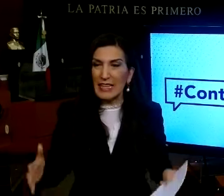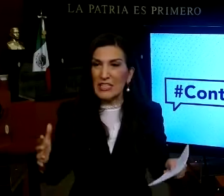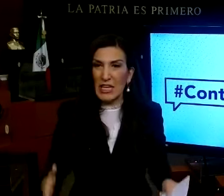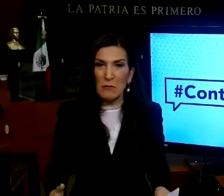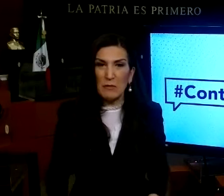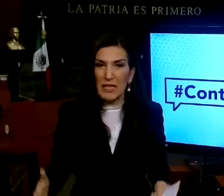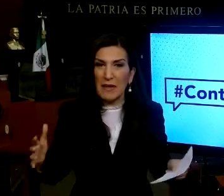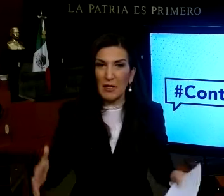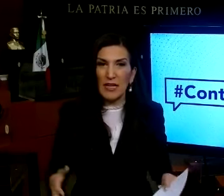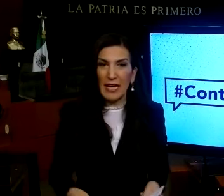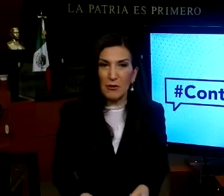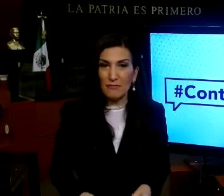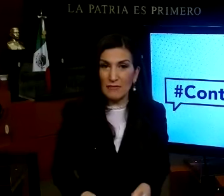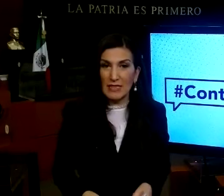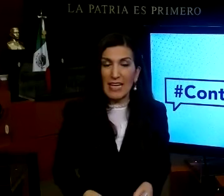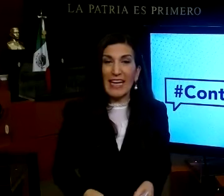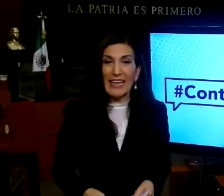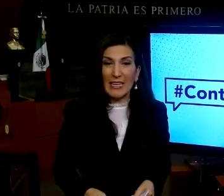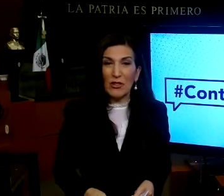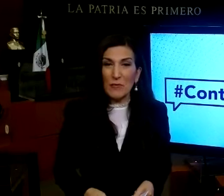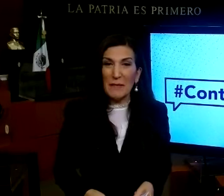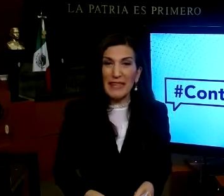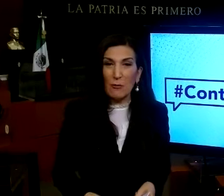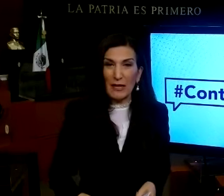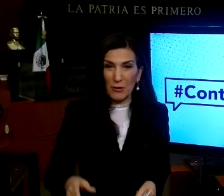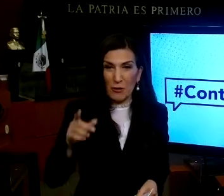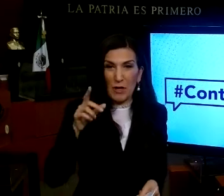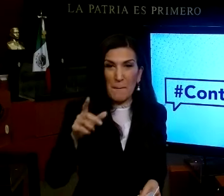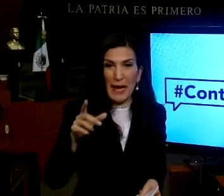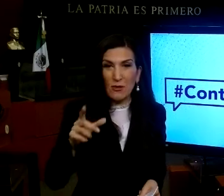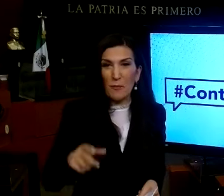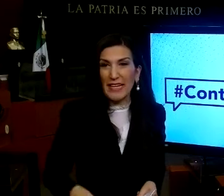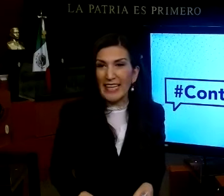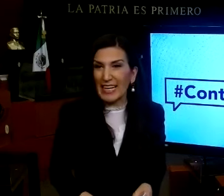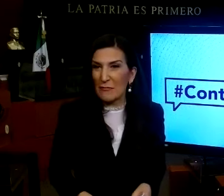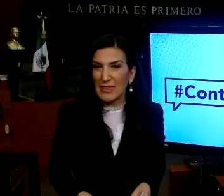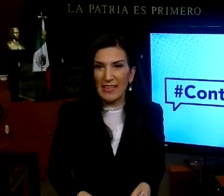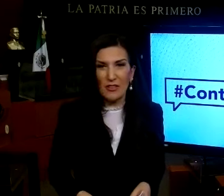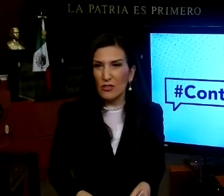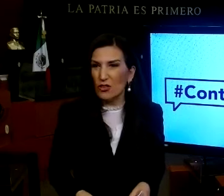Ebrard, de Sheinbaum, de Mario Delgado. En el 2024,